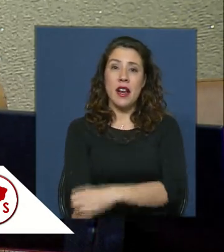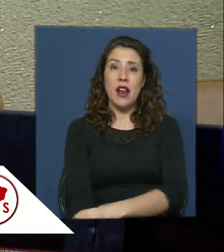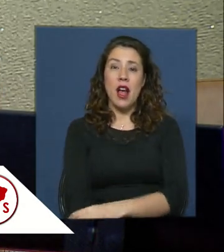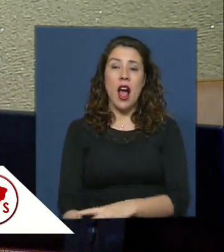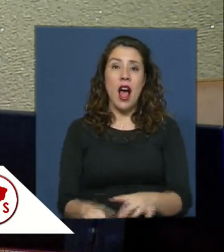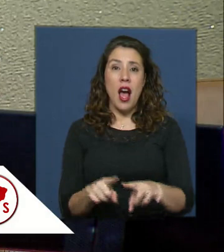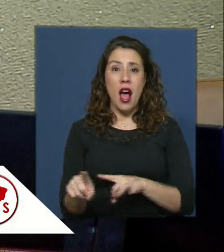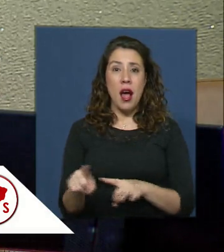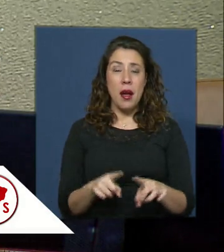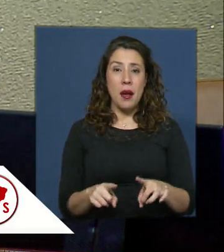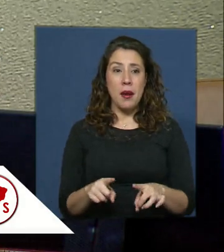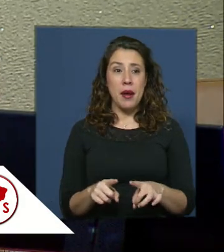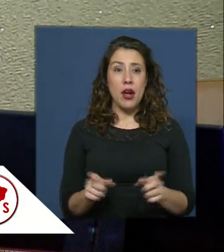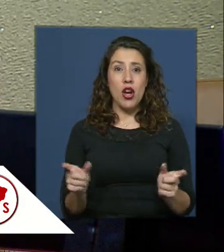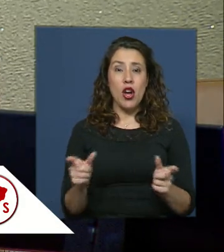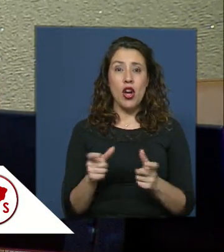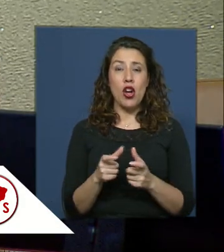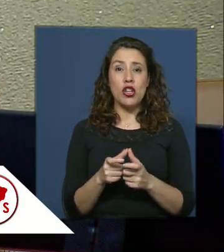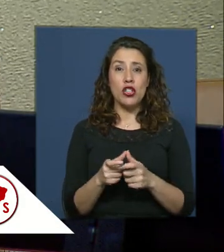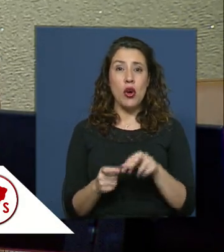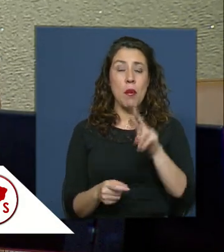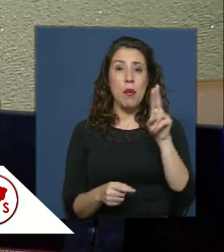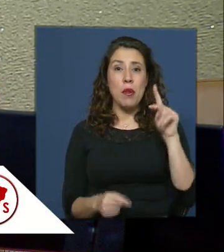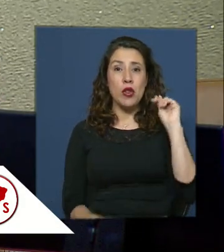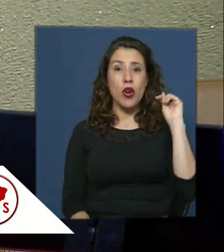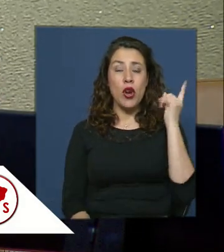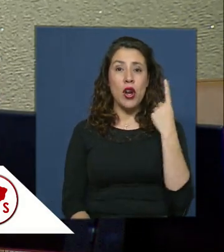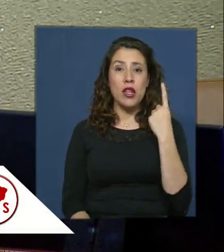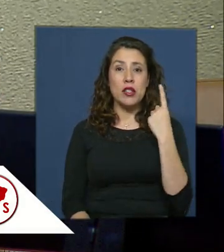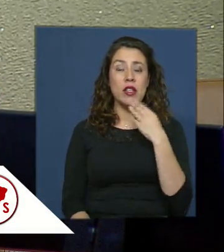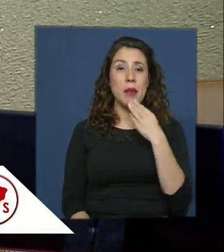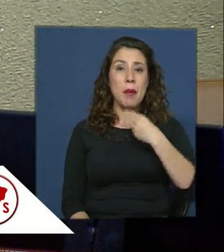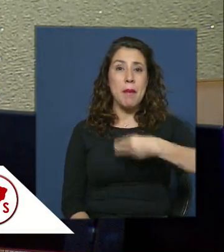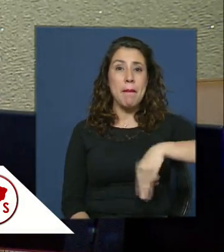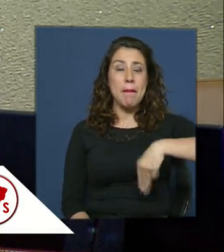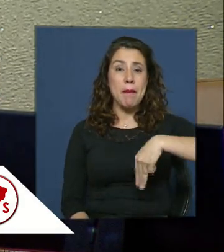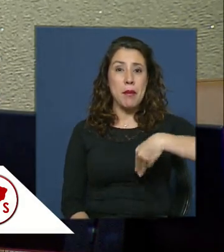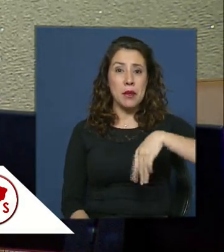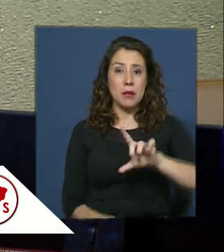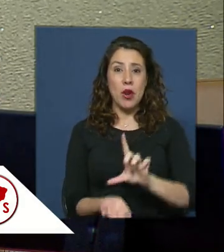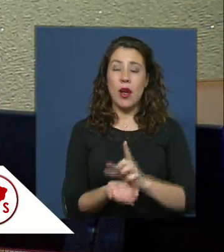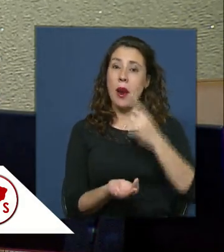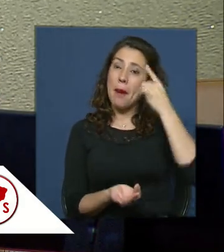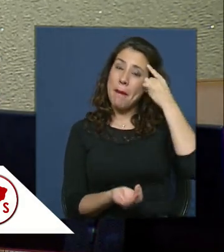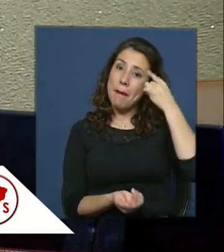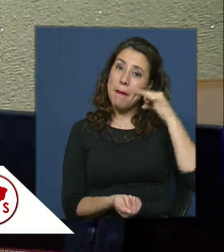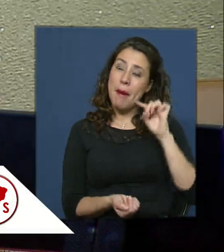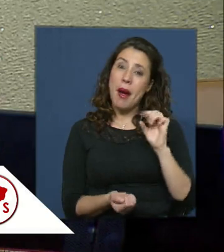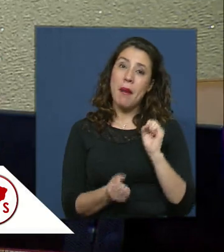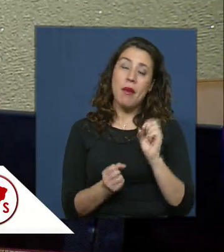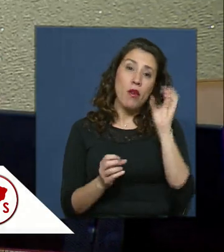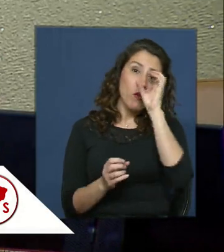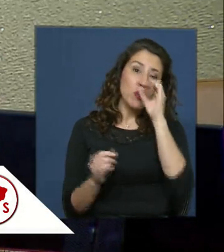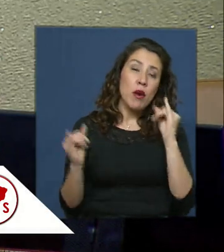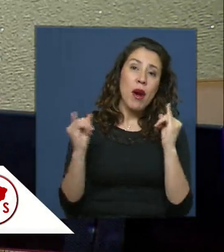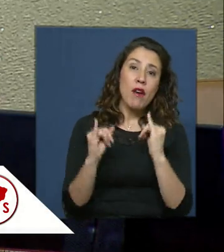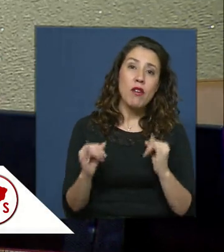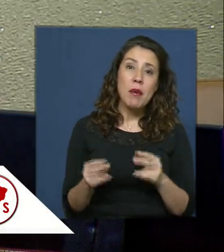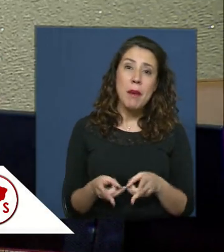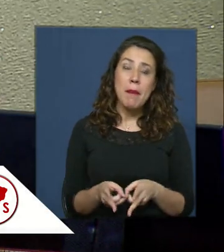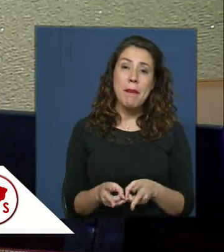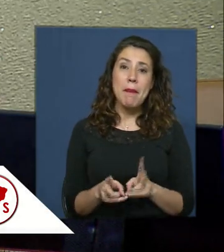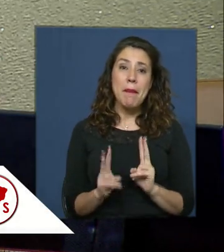Administrativo, con el Consejo de Monumentos Nacionales y con el municipio local a fin de poder encontrar una fórmula que